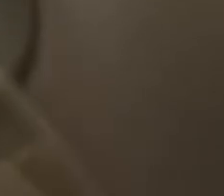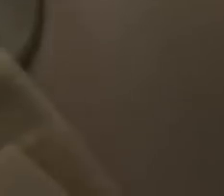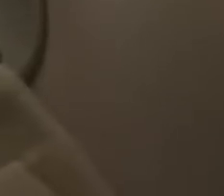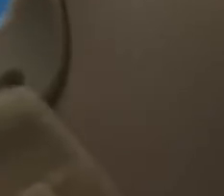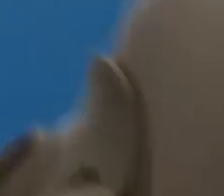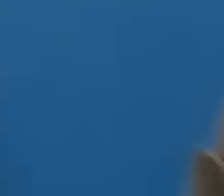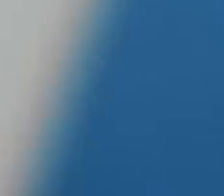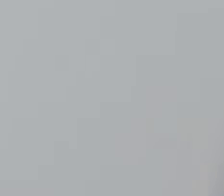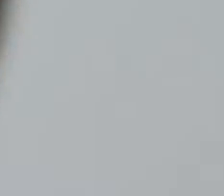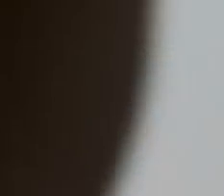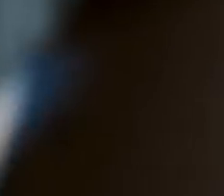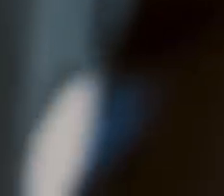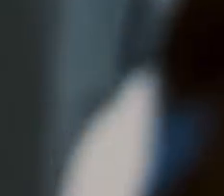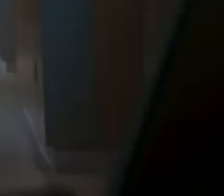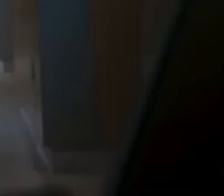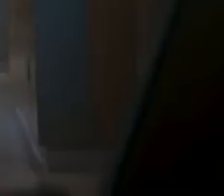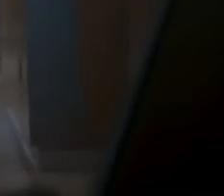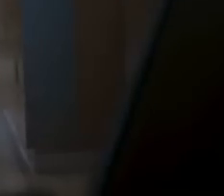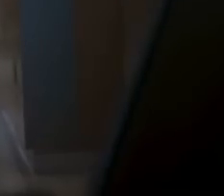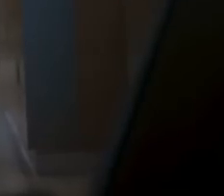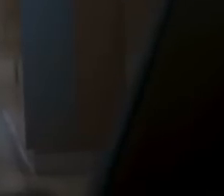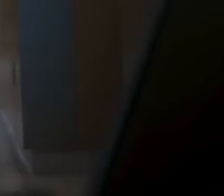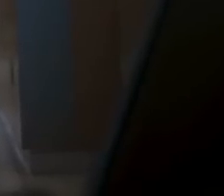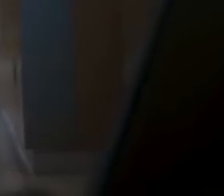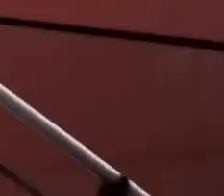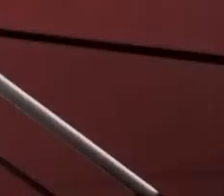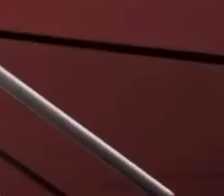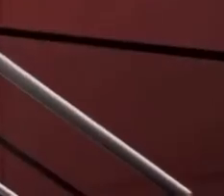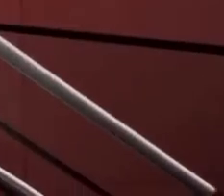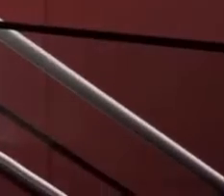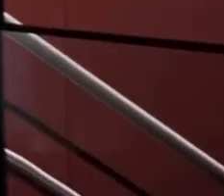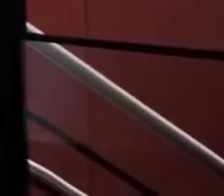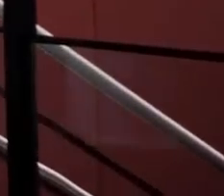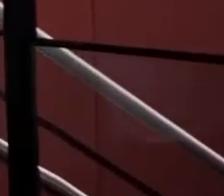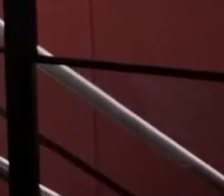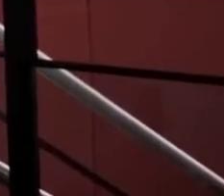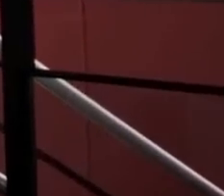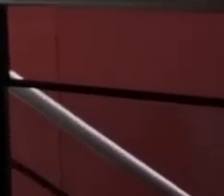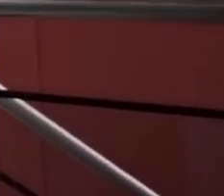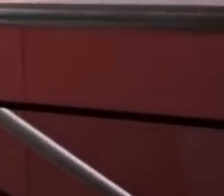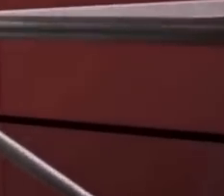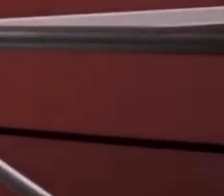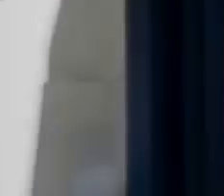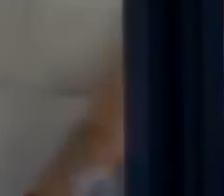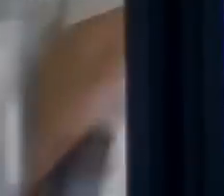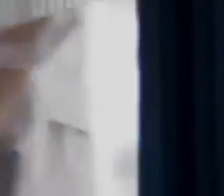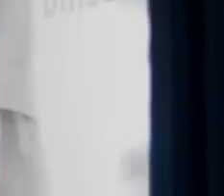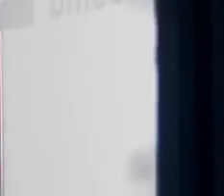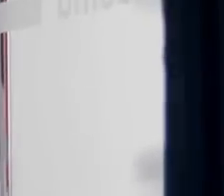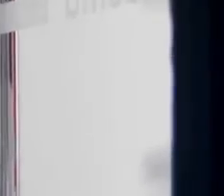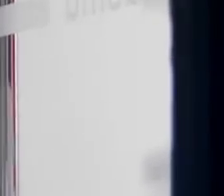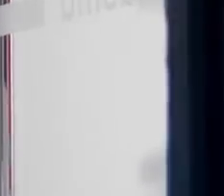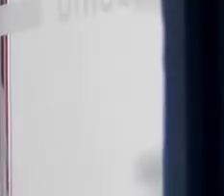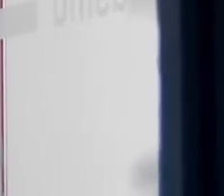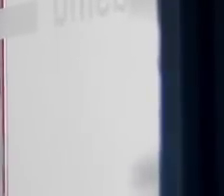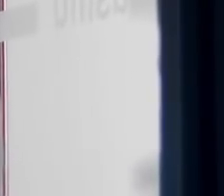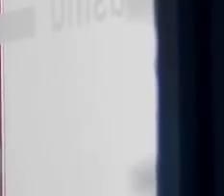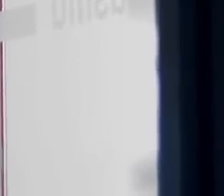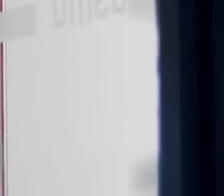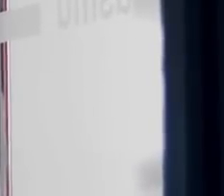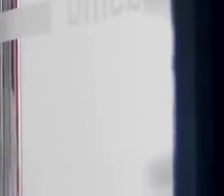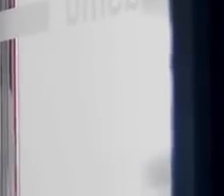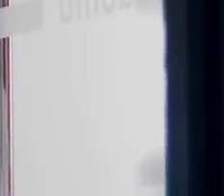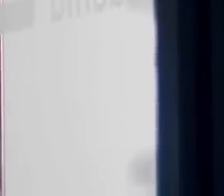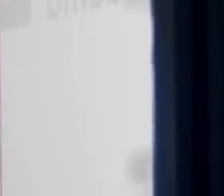hay otras que sí. Afiliate por el 1444 o en casmu.com.uy. Casmu, estamos